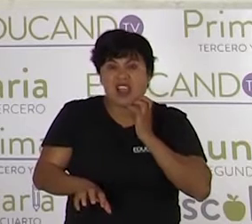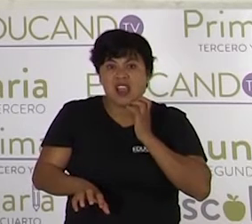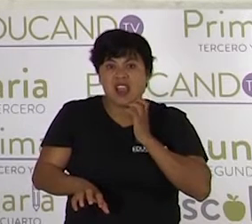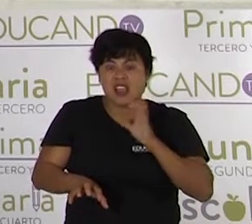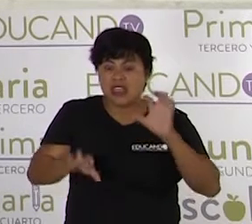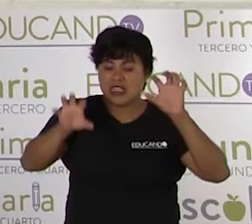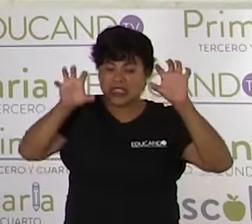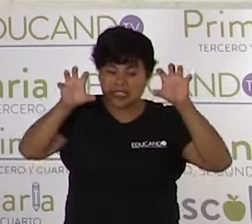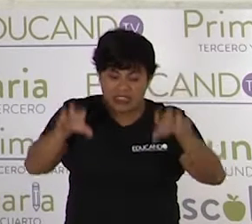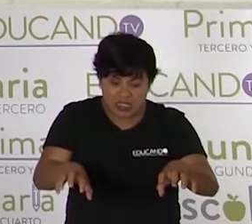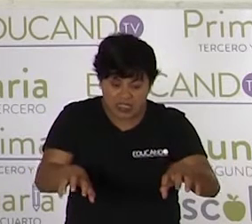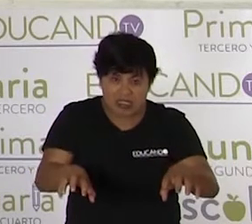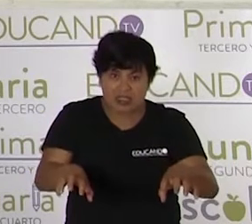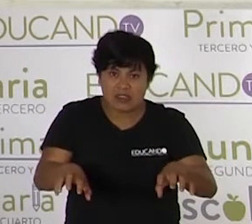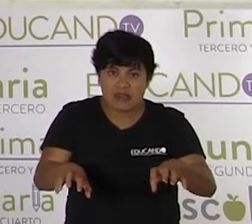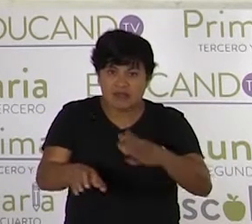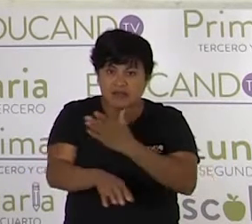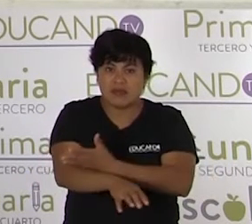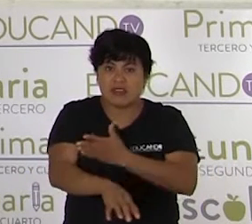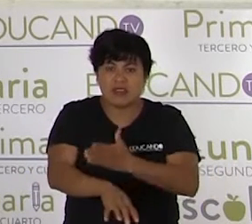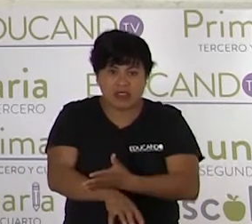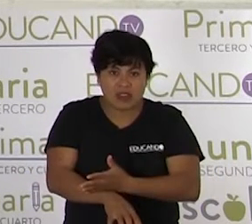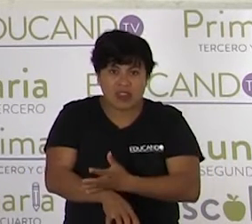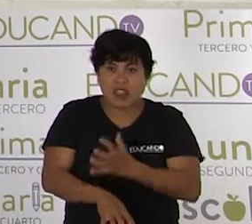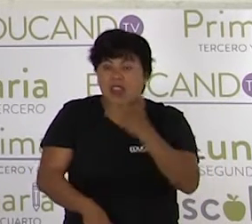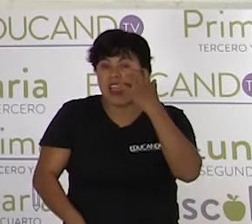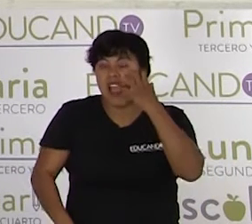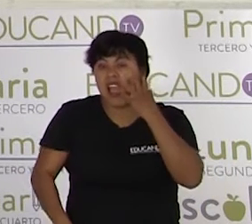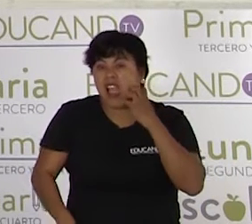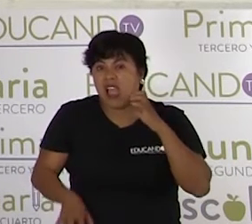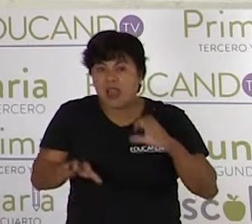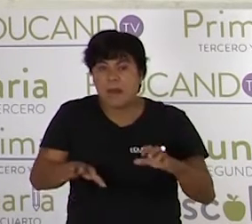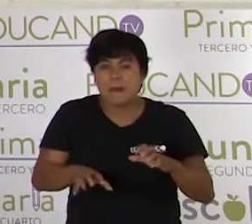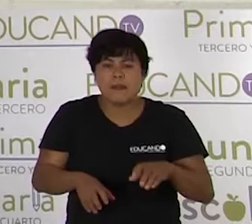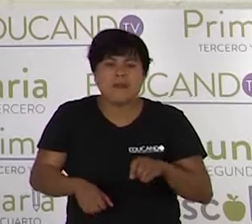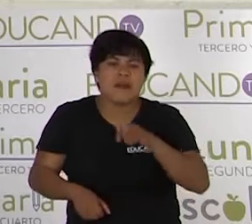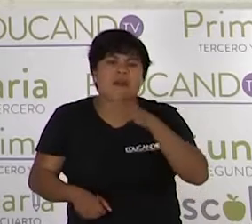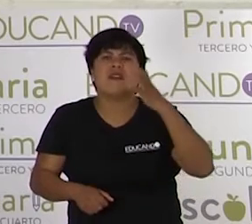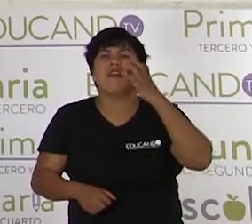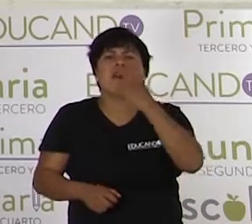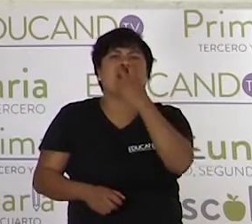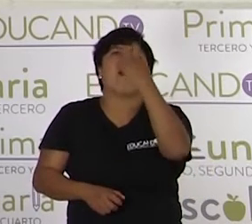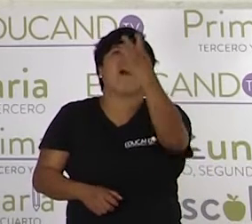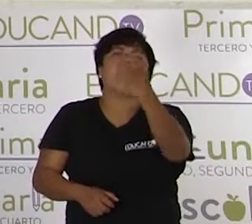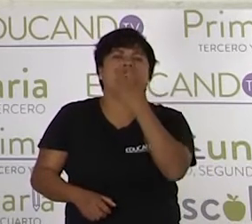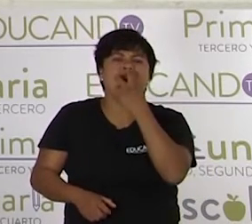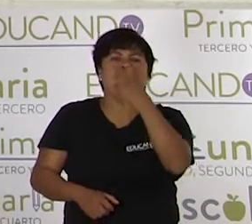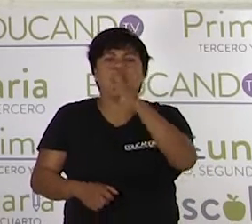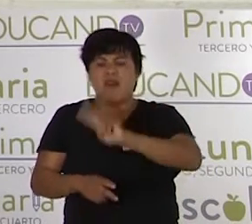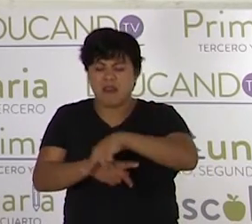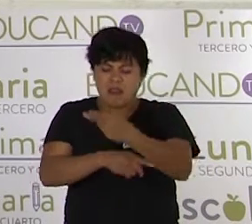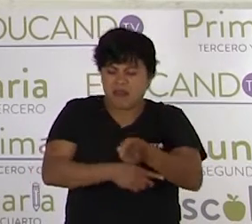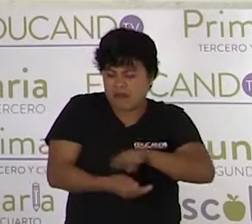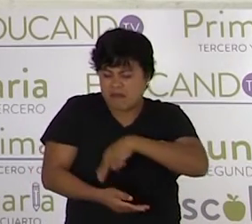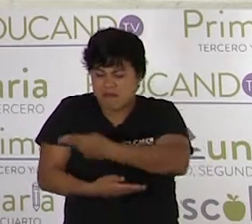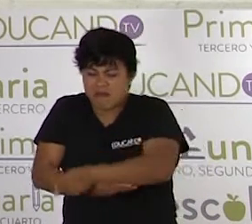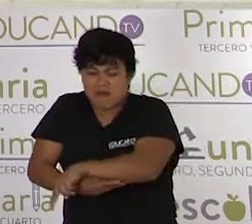¡Se le atoraron! El león comenzó a rugir y a revolcarse,